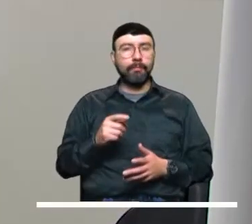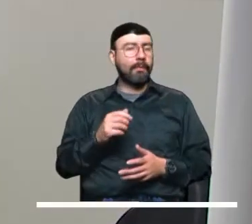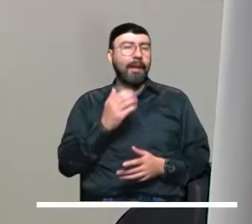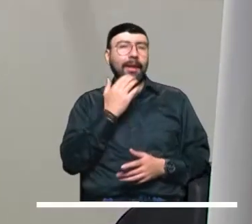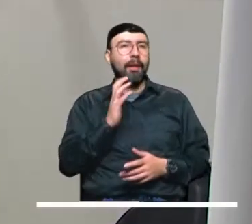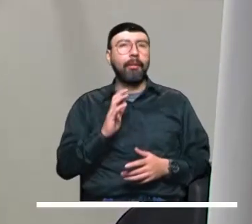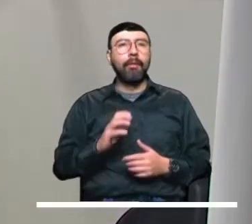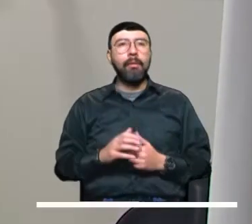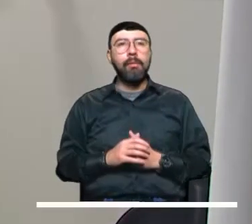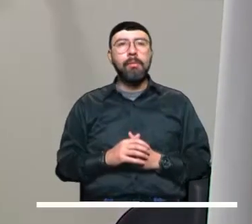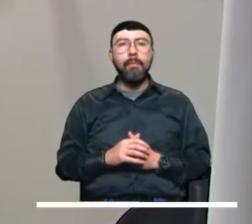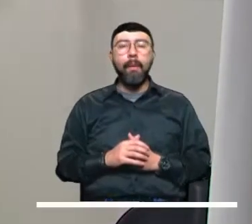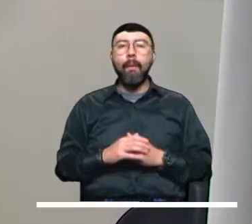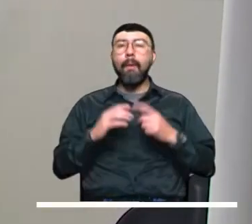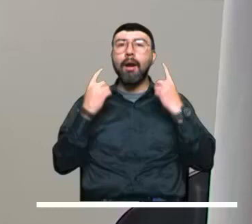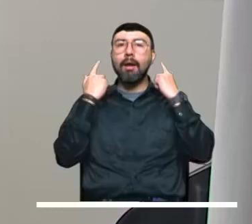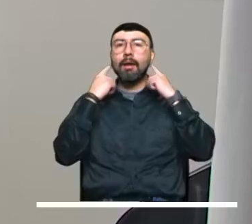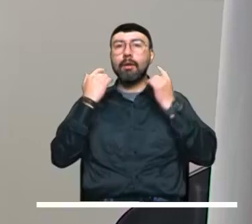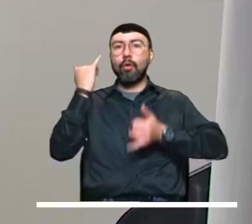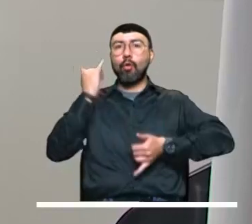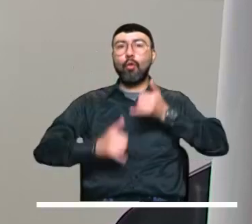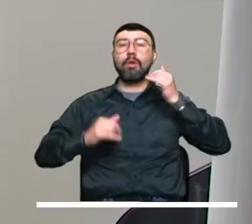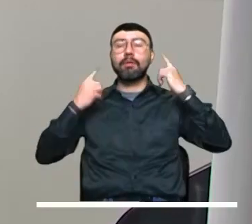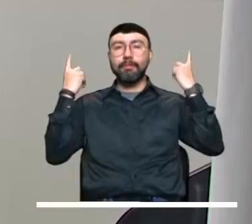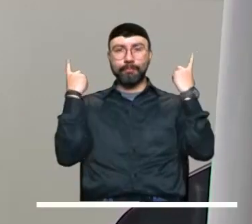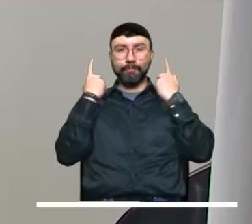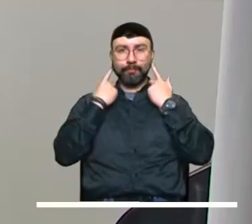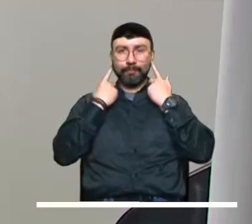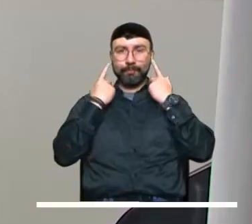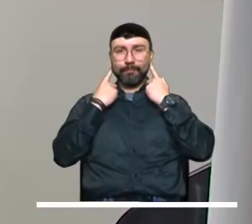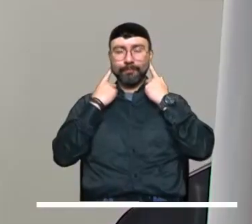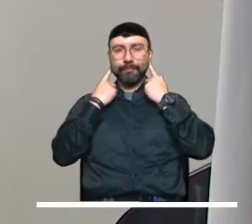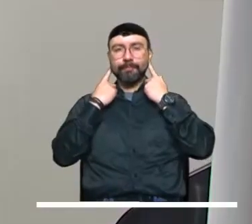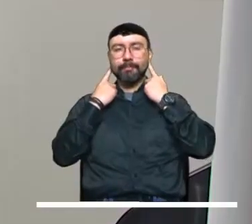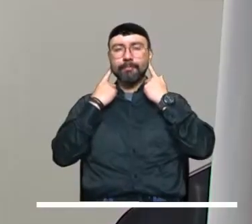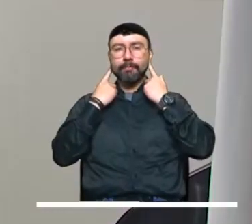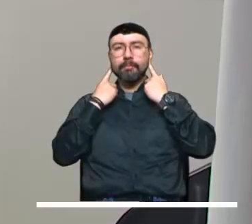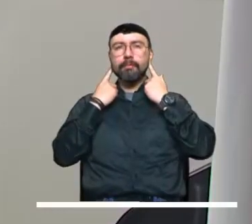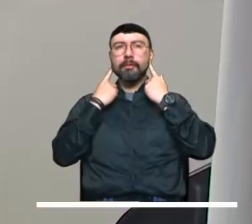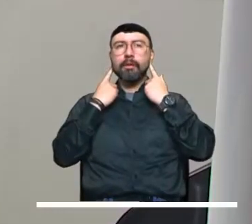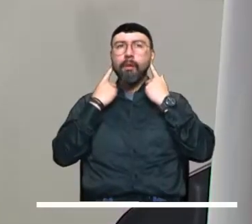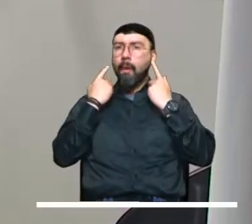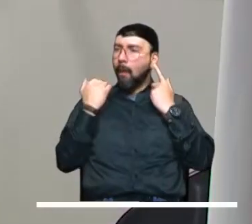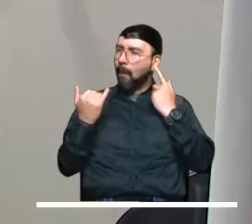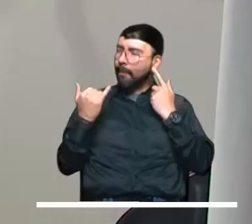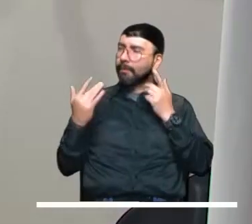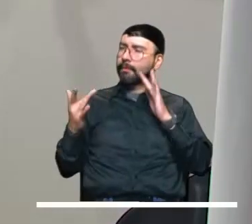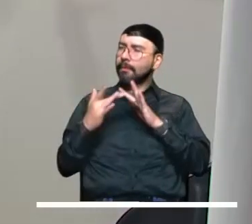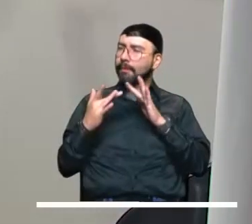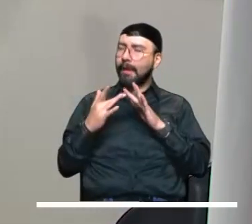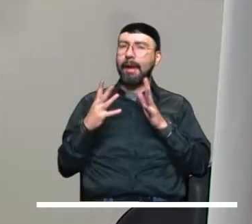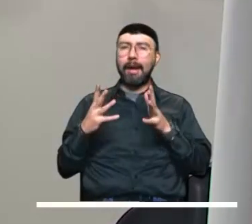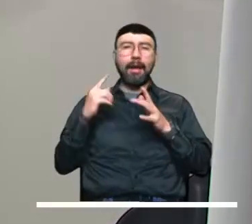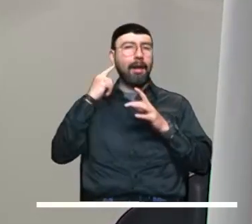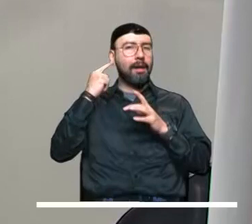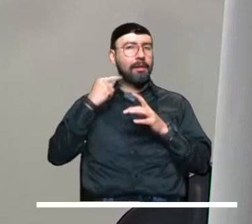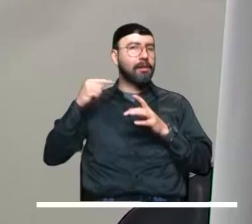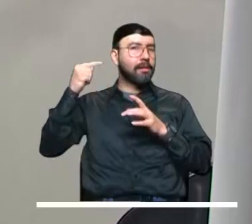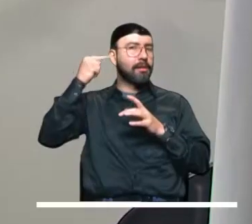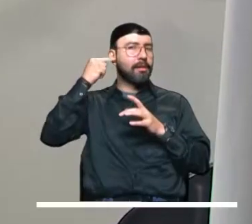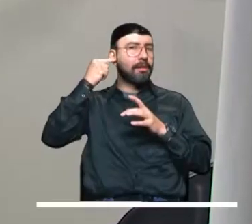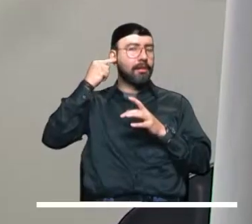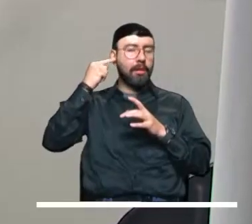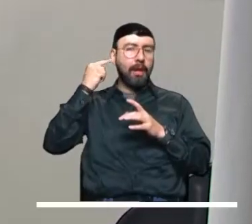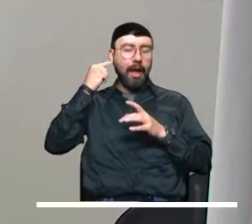un ejemplo, que las cordales, ¿sí? Las cordales en esta posición se me relacionan muchísimo con el oído, con